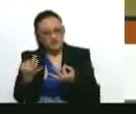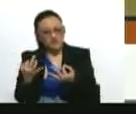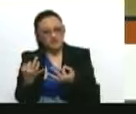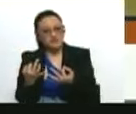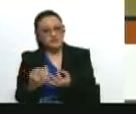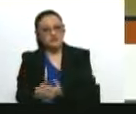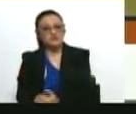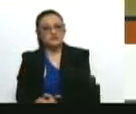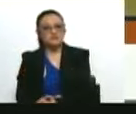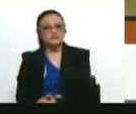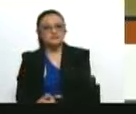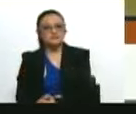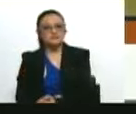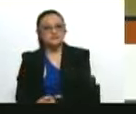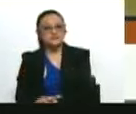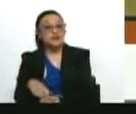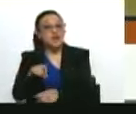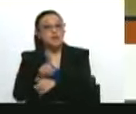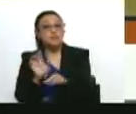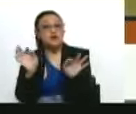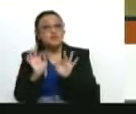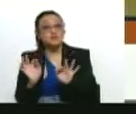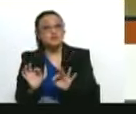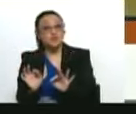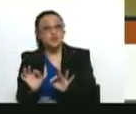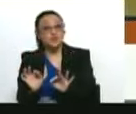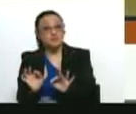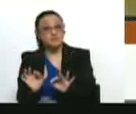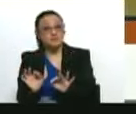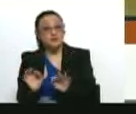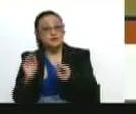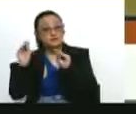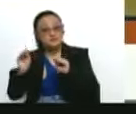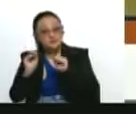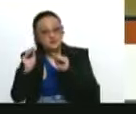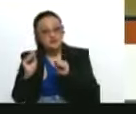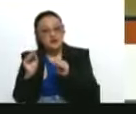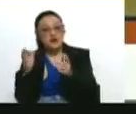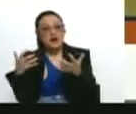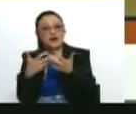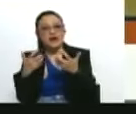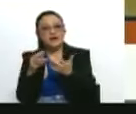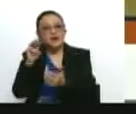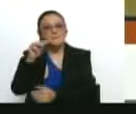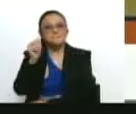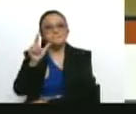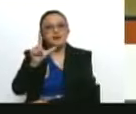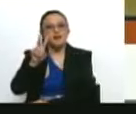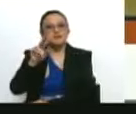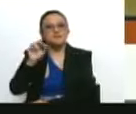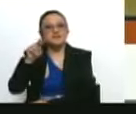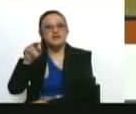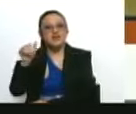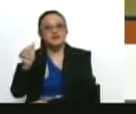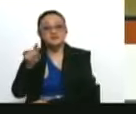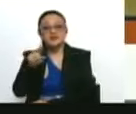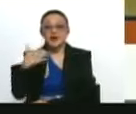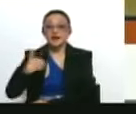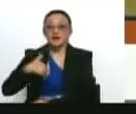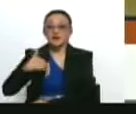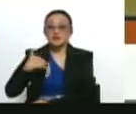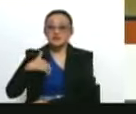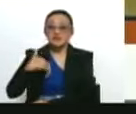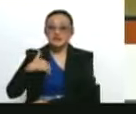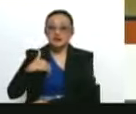TIAR. La única vez que se invocó el TIAR fue cuando la guerra de las Malvinas, que Argentina